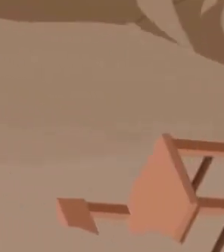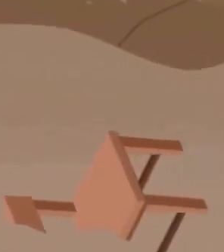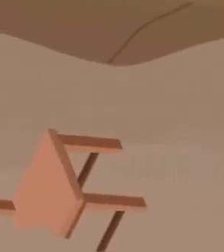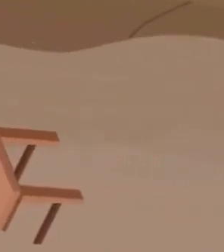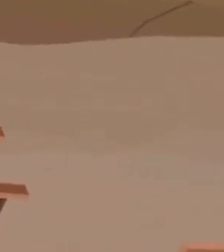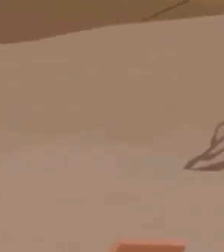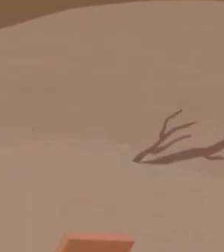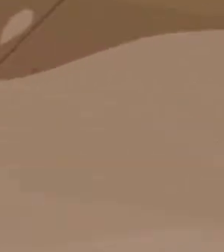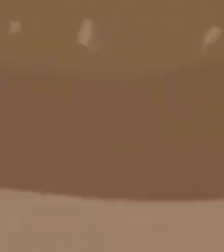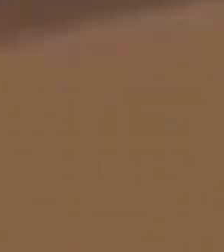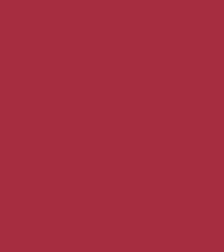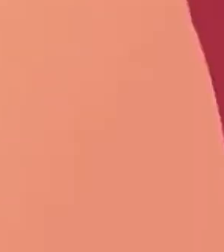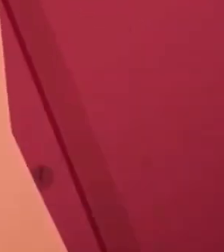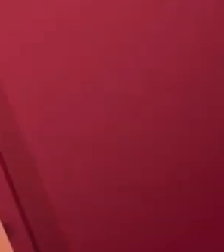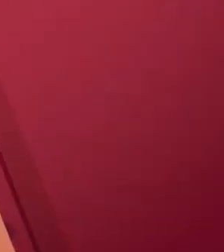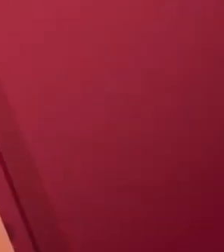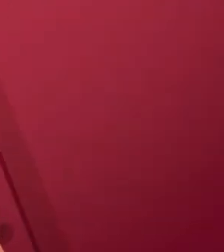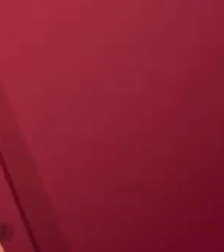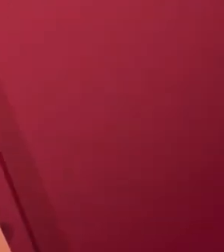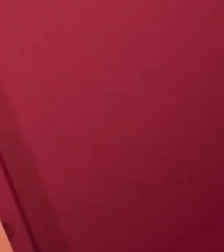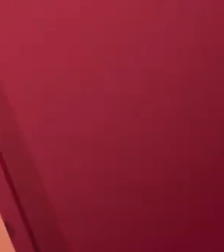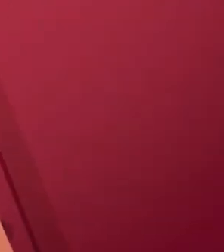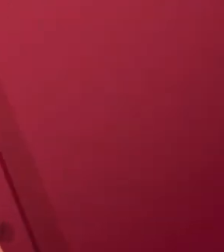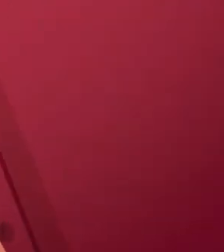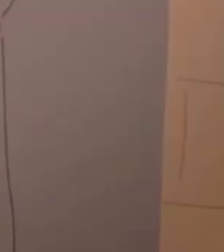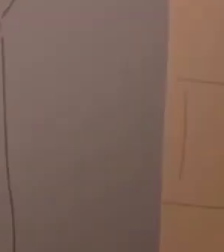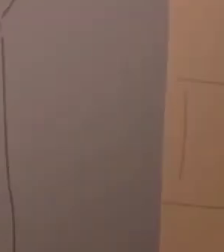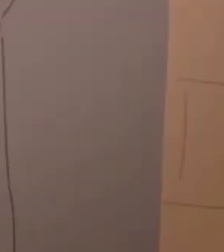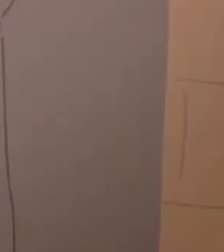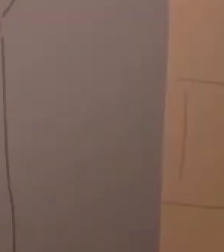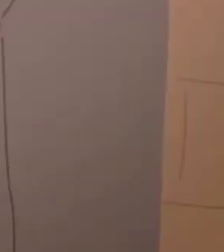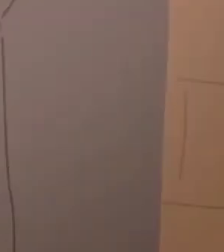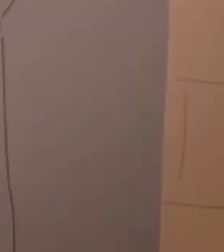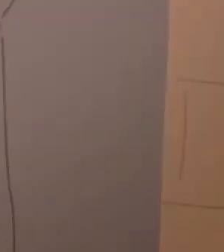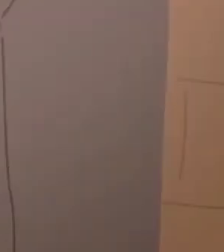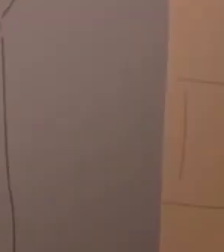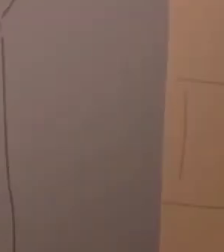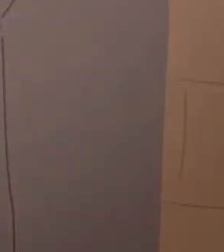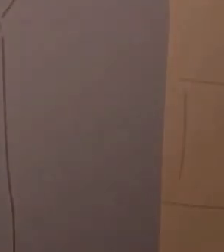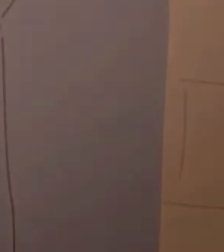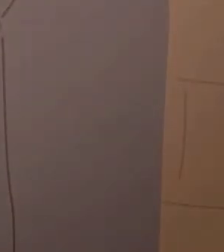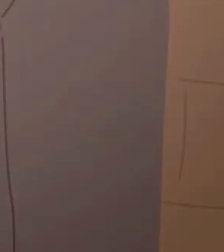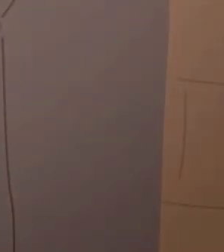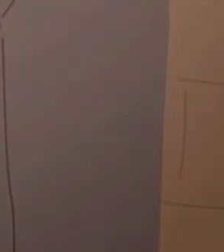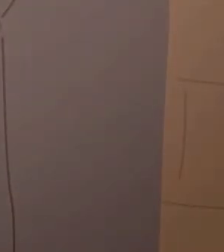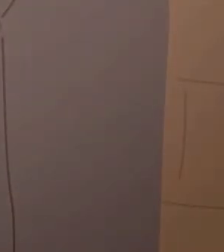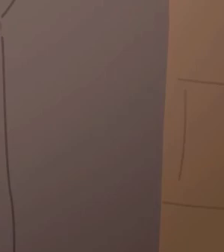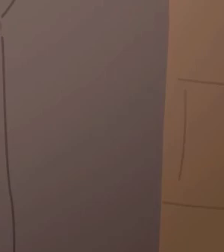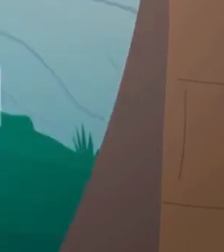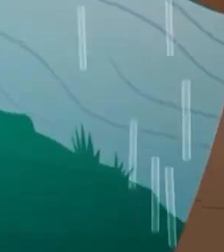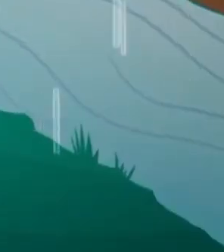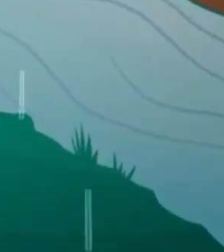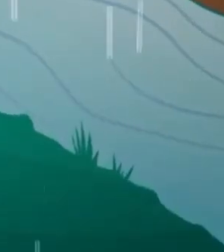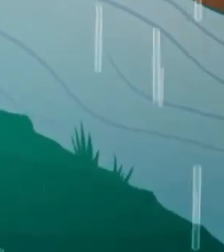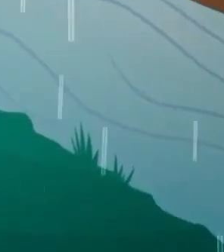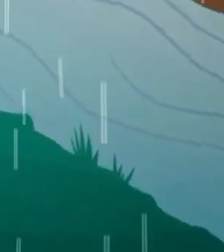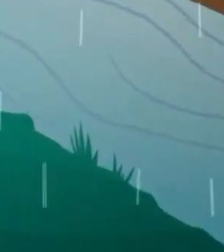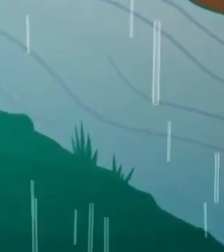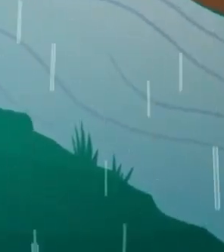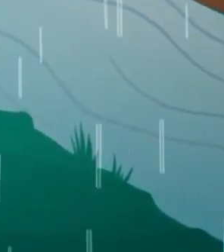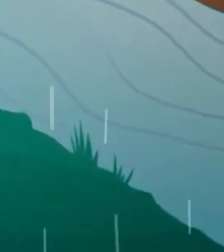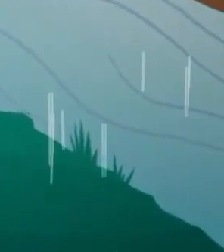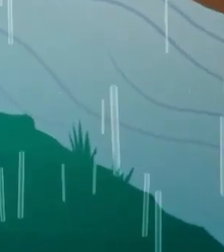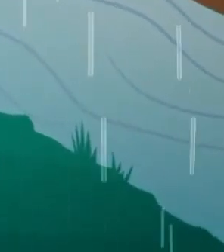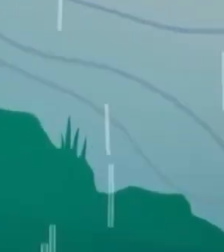casas. Súmate a la tarea de prevención. Participa en el mantenimiento de limpieza de techos, canales, salidas de emergencia y